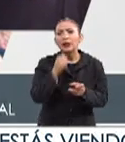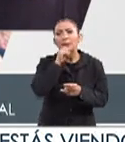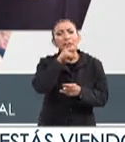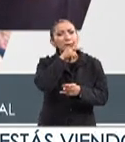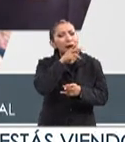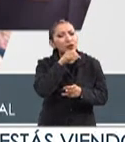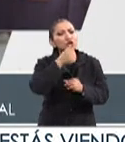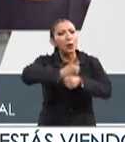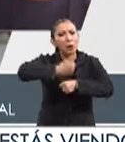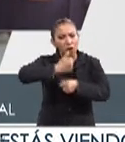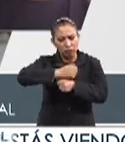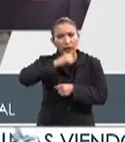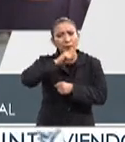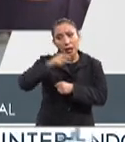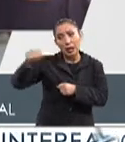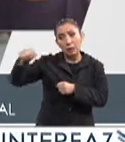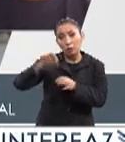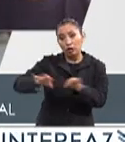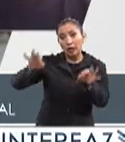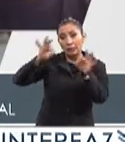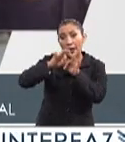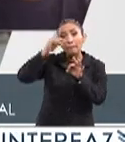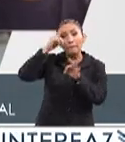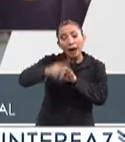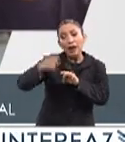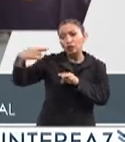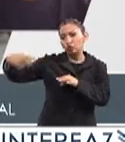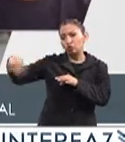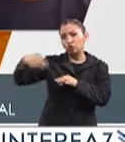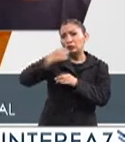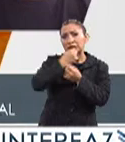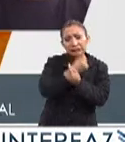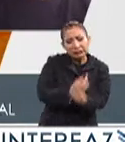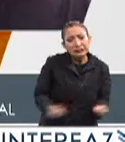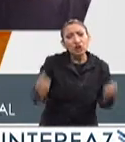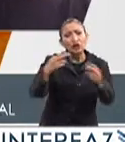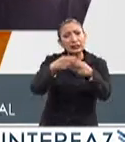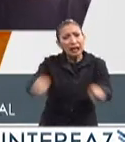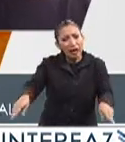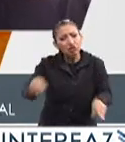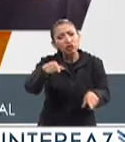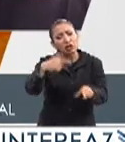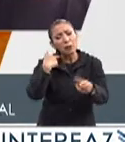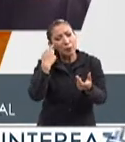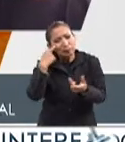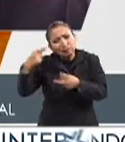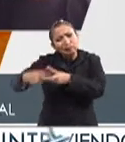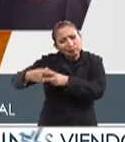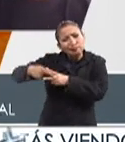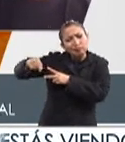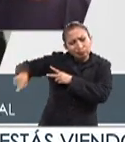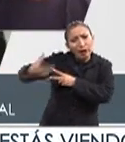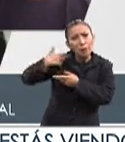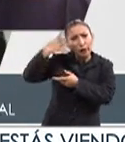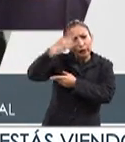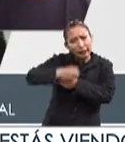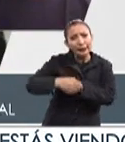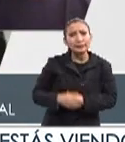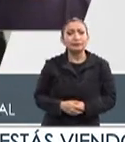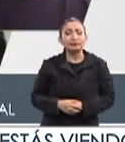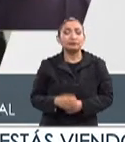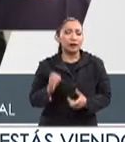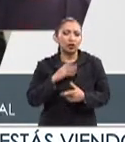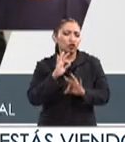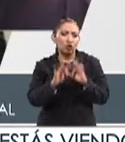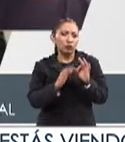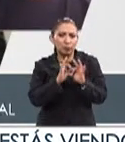papás o los abuelitos también son muy importantes para que a sus niños, a sus hijos, a sus nietos les hagan ver que las matemáticas son bonitas.